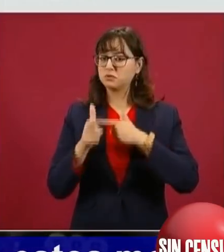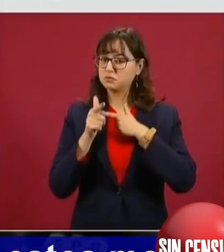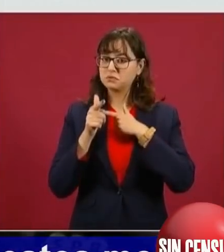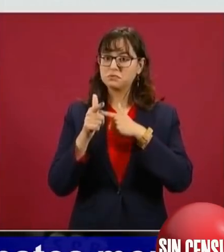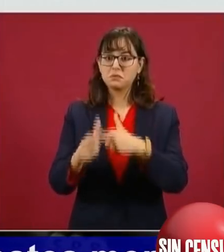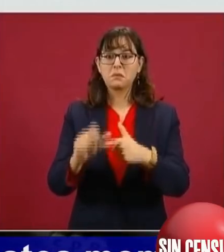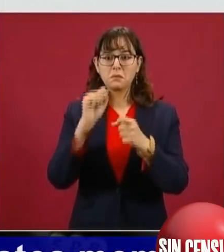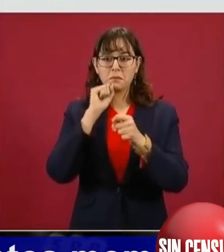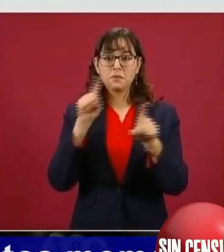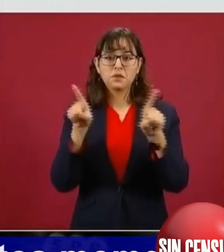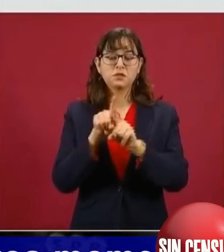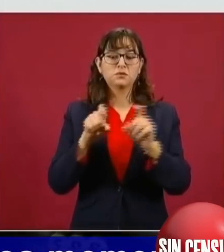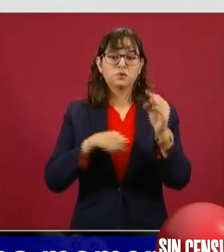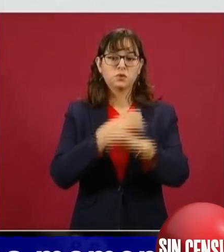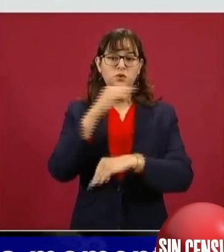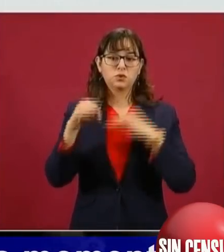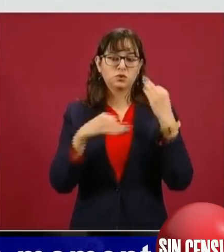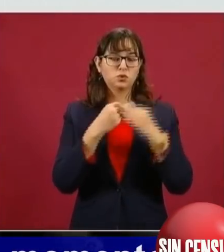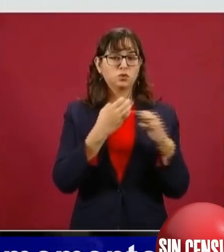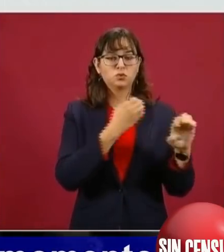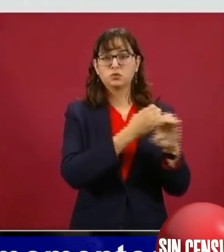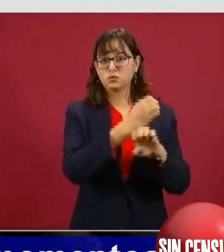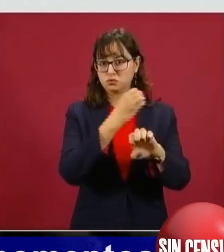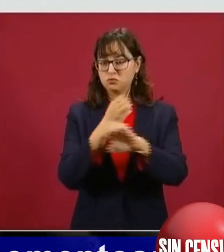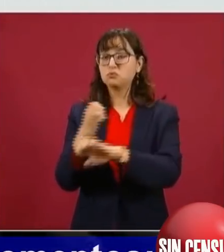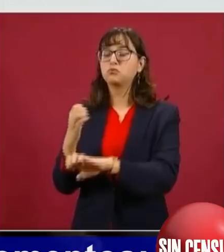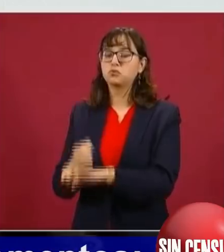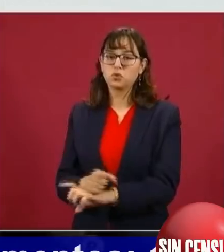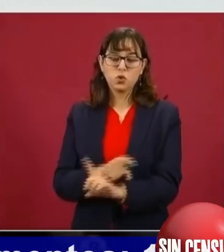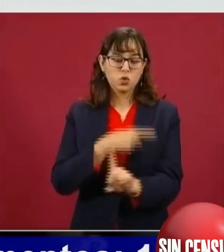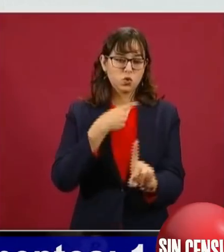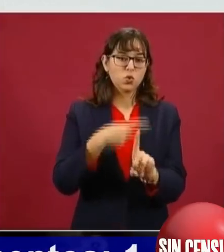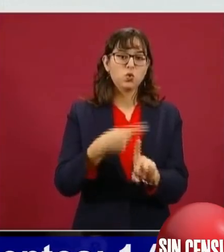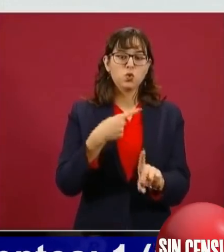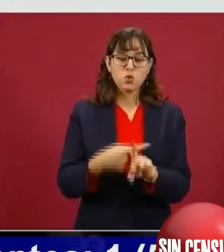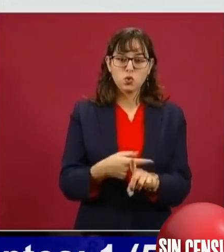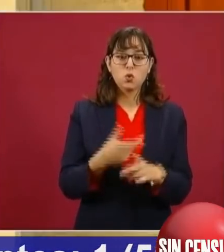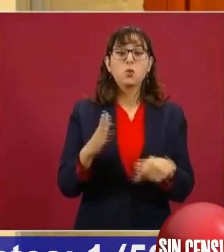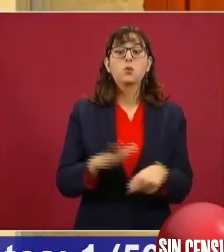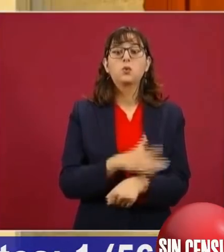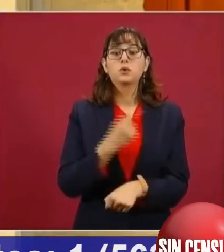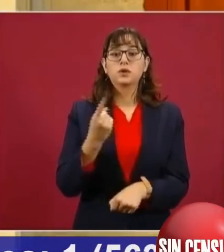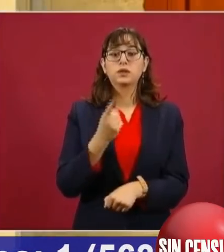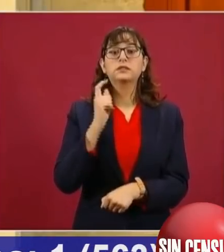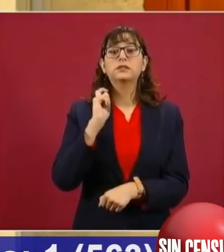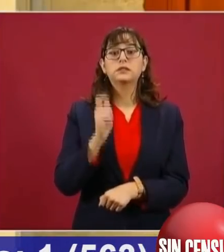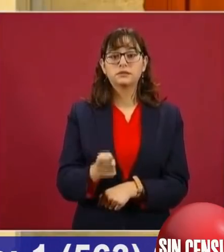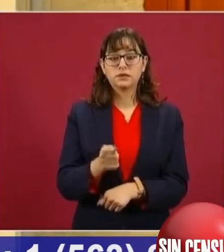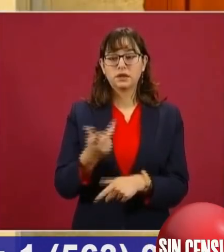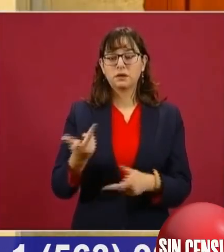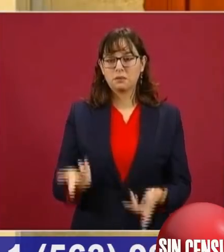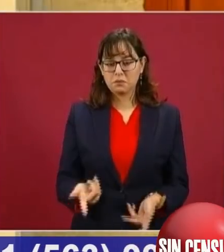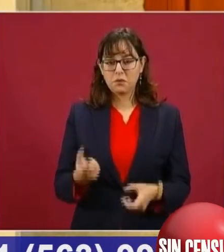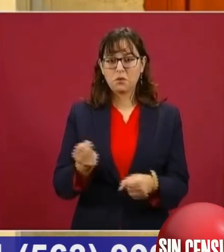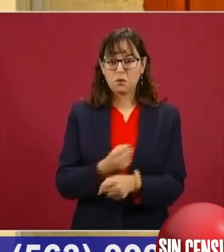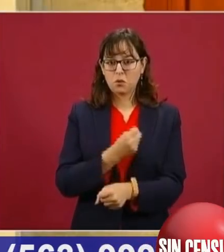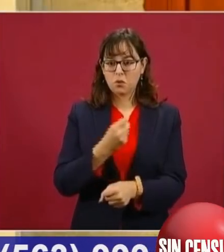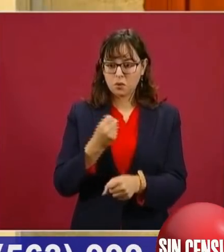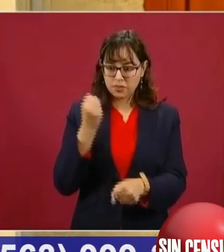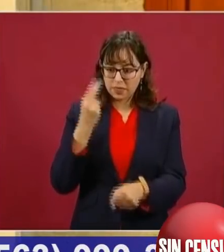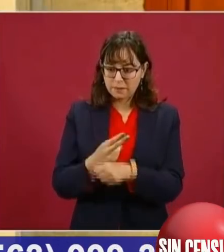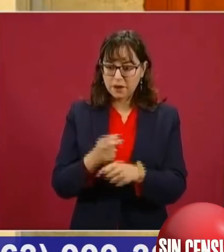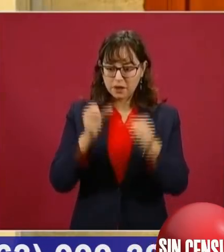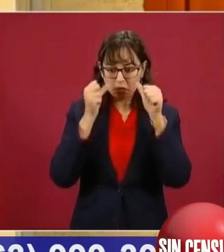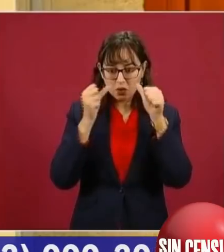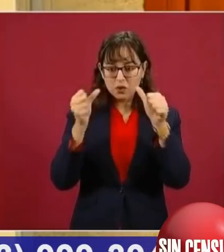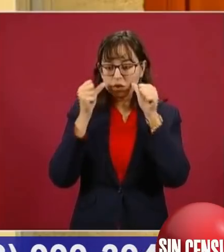entidades federativas y es alentador porque quiere decir que hay una atención más oportuna, dado que nunca ha habido una limitación por parte